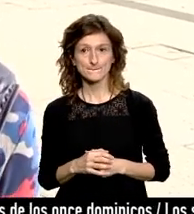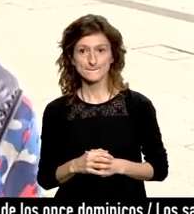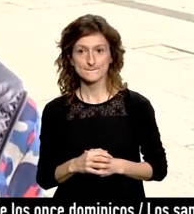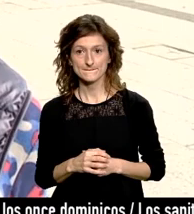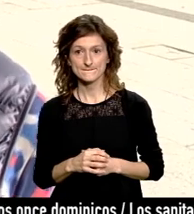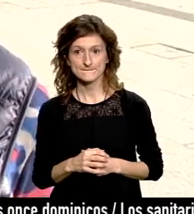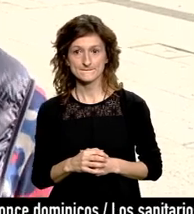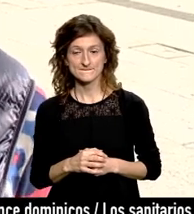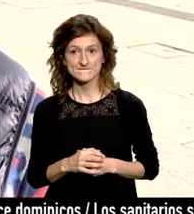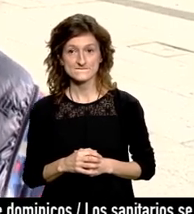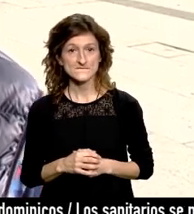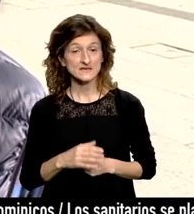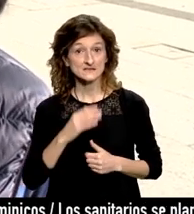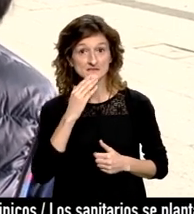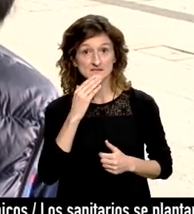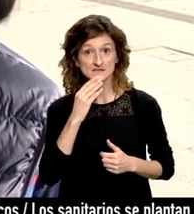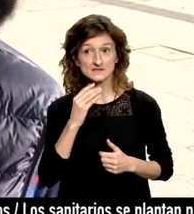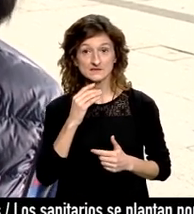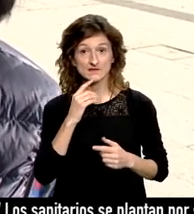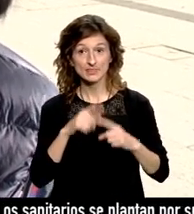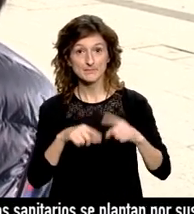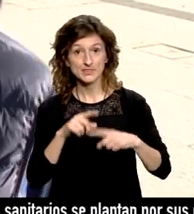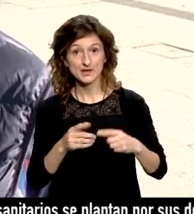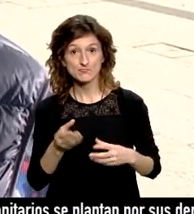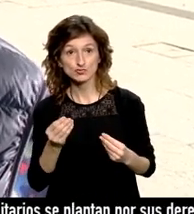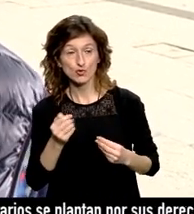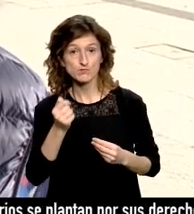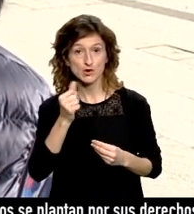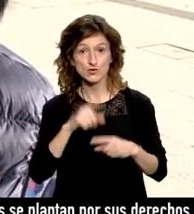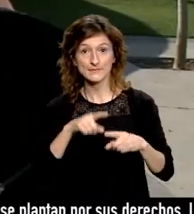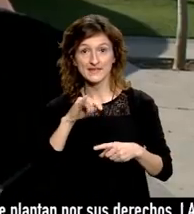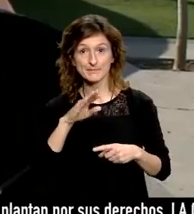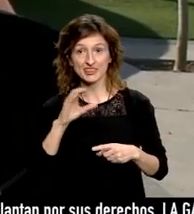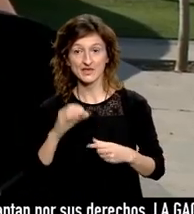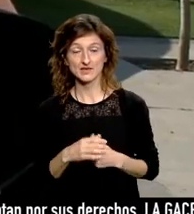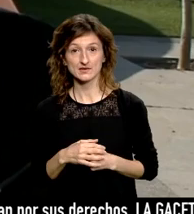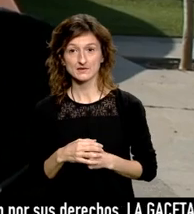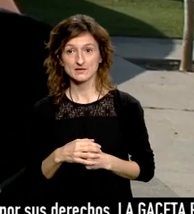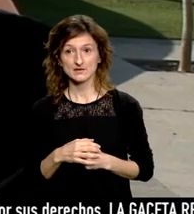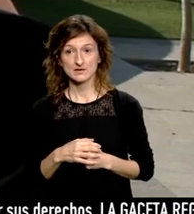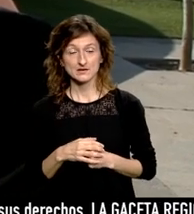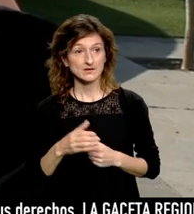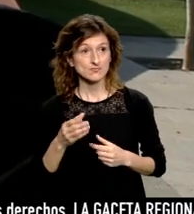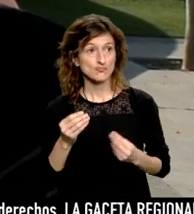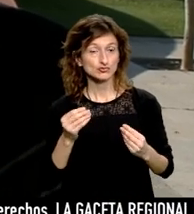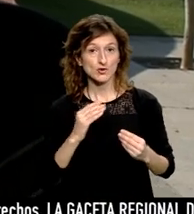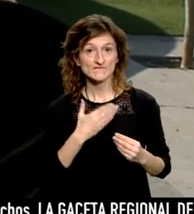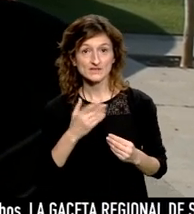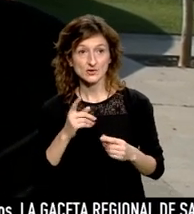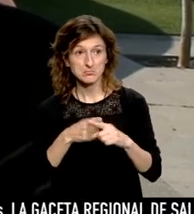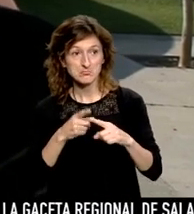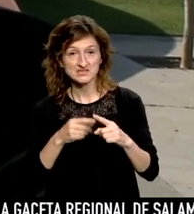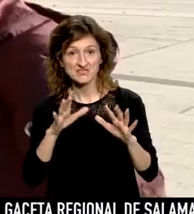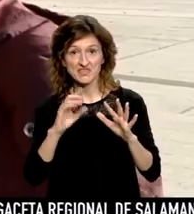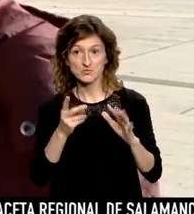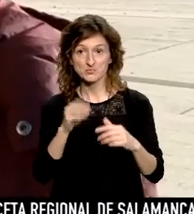Si hay que subir mucho, pues subirán mucho, y si hay que subir poco, pues se subirá poco, pero según el IPC. De todas maneras tampoco se pone mucho la subida, te quiero decir que una pensión media le